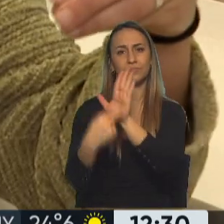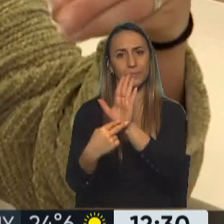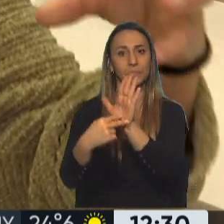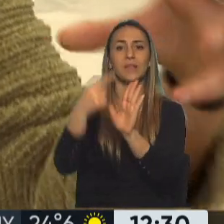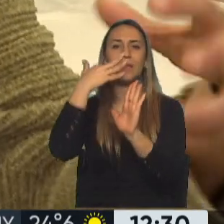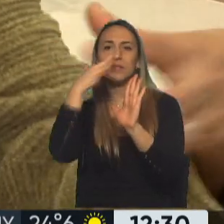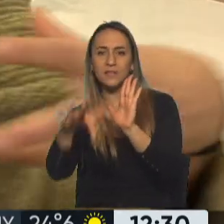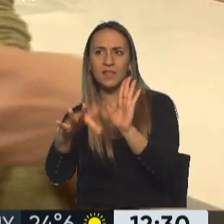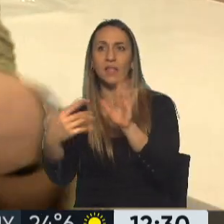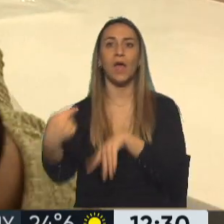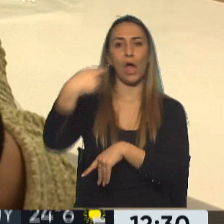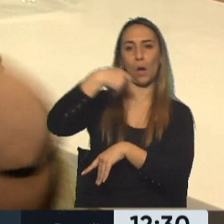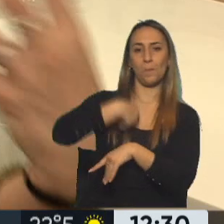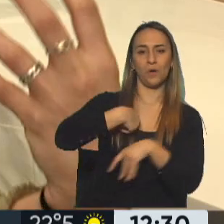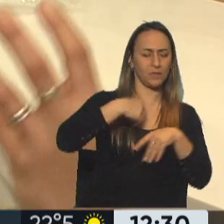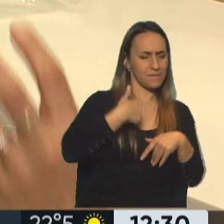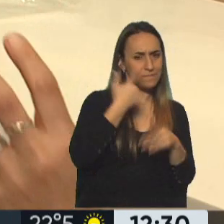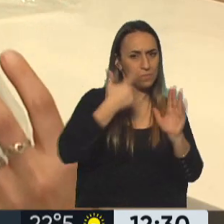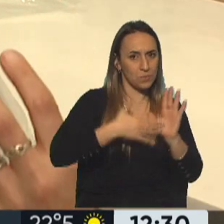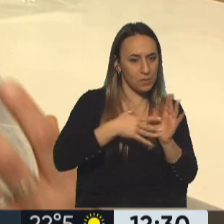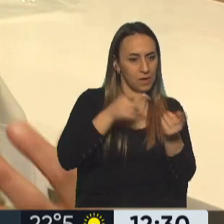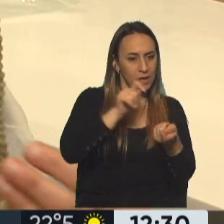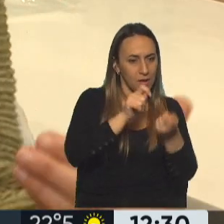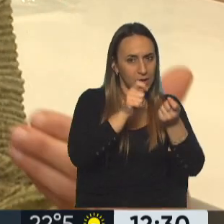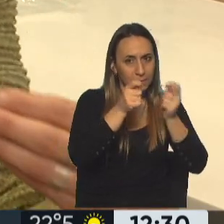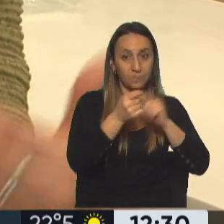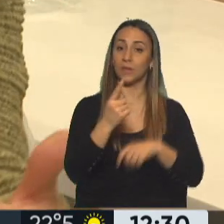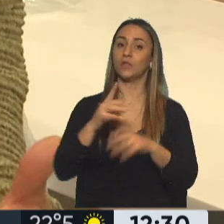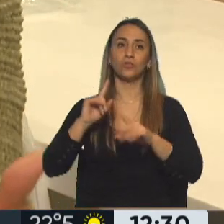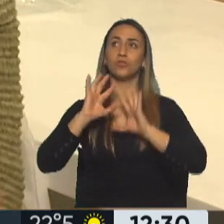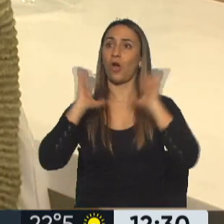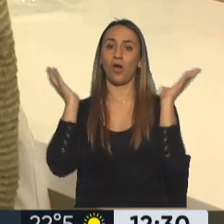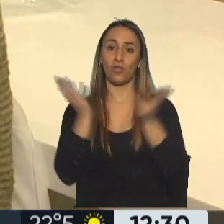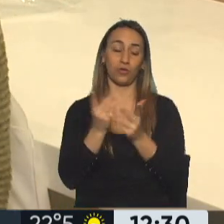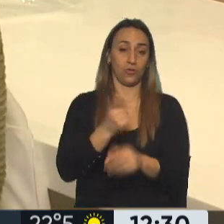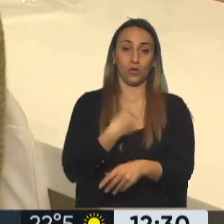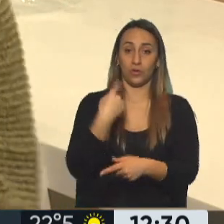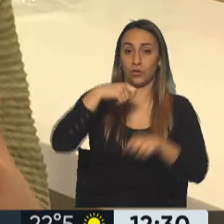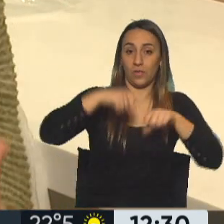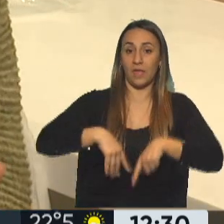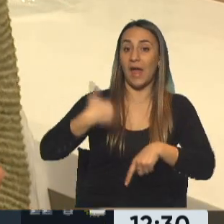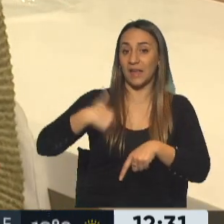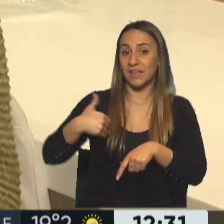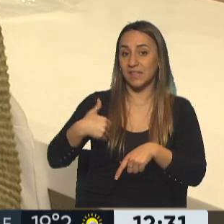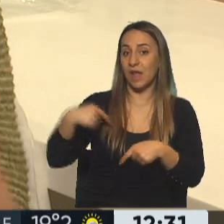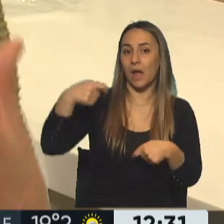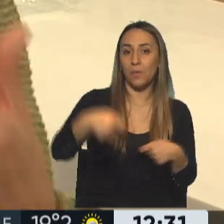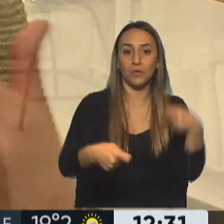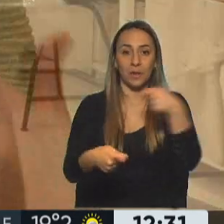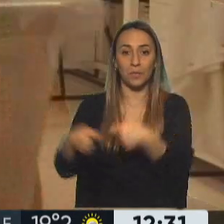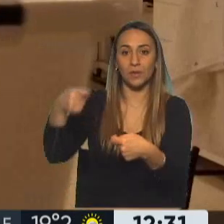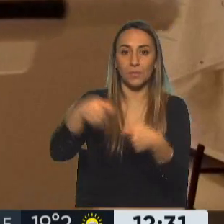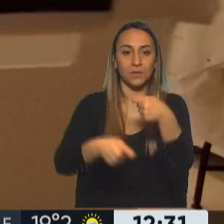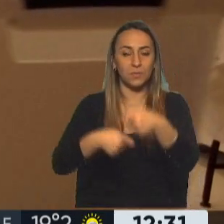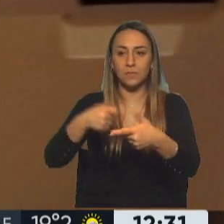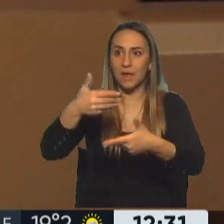aportes distintos. Y todos, nosotros con nuestro aporte desde la Argentina, vamos llevando digamos, todo